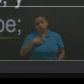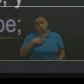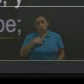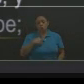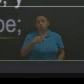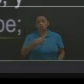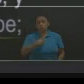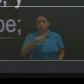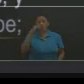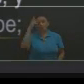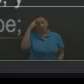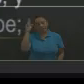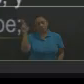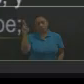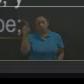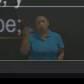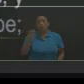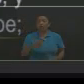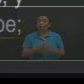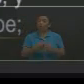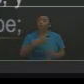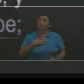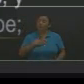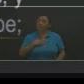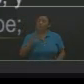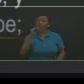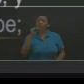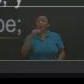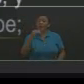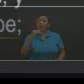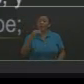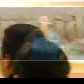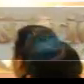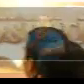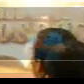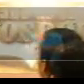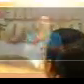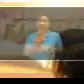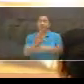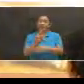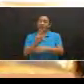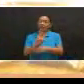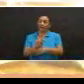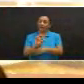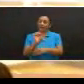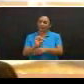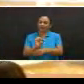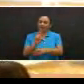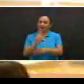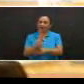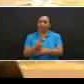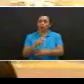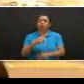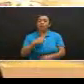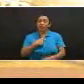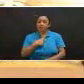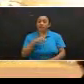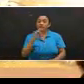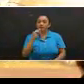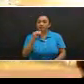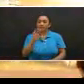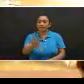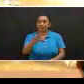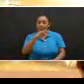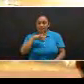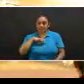me hablaban del Evangelio y me testificaban para que yo aceptara al Señor, yo me hacía de